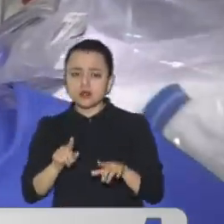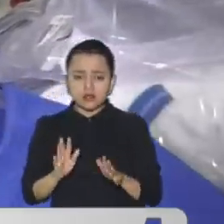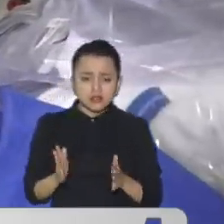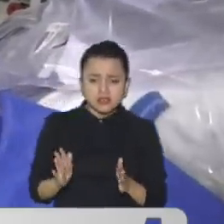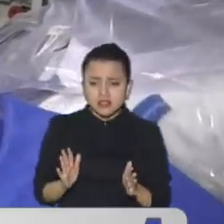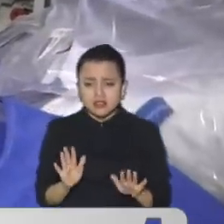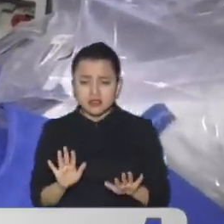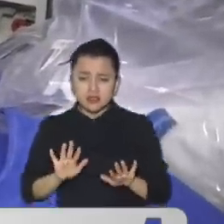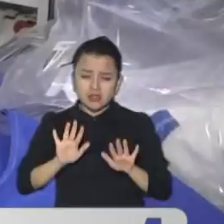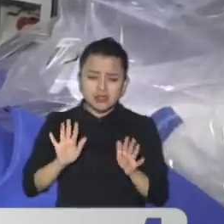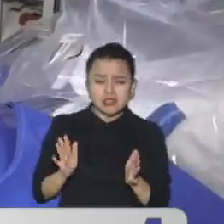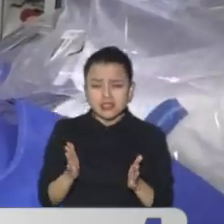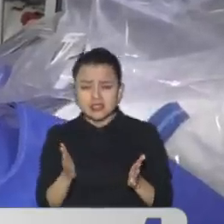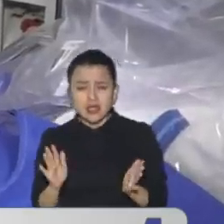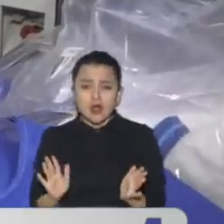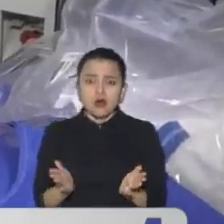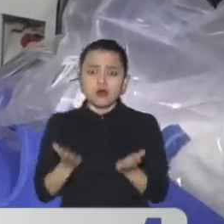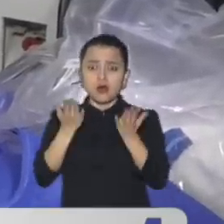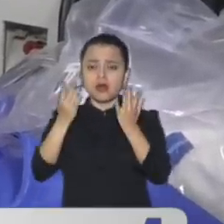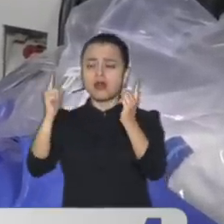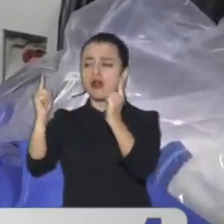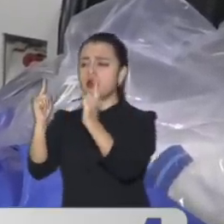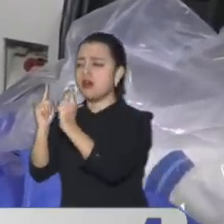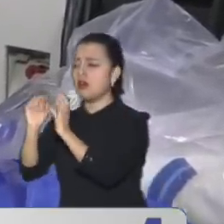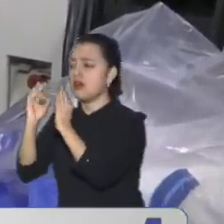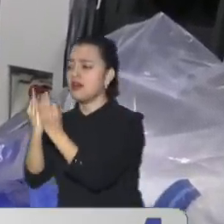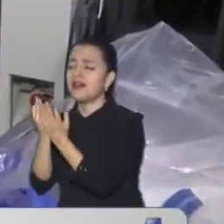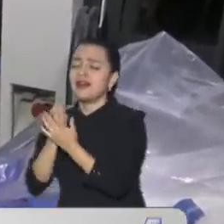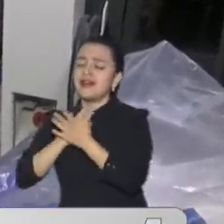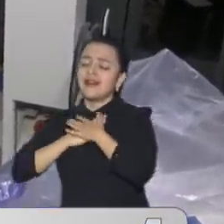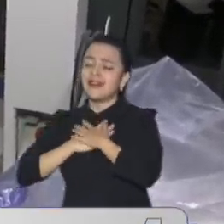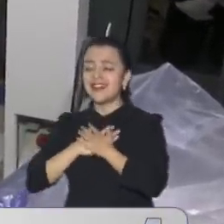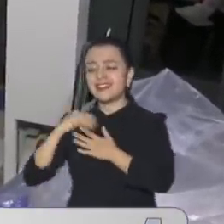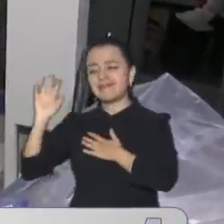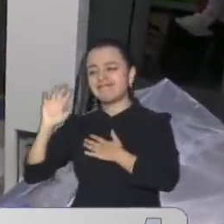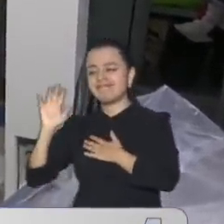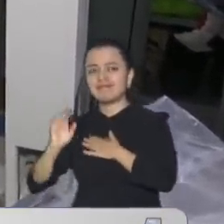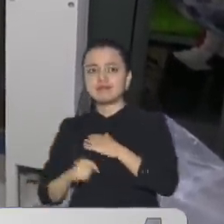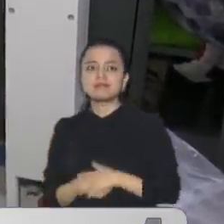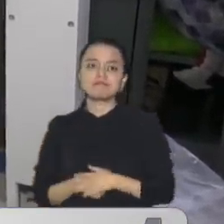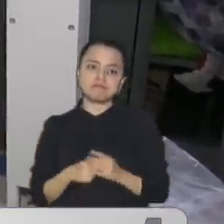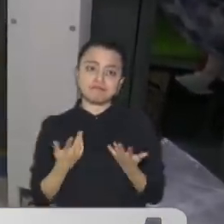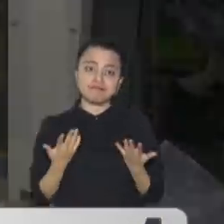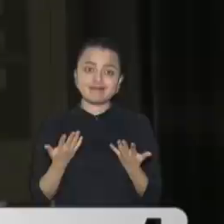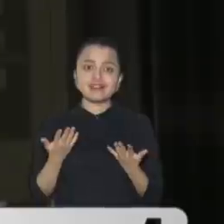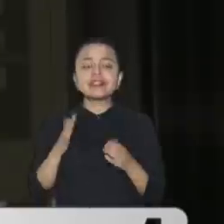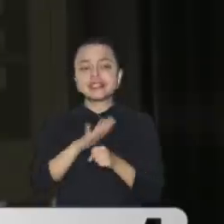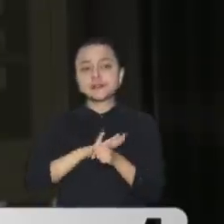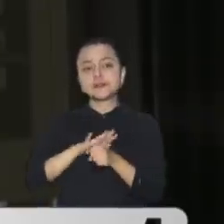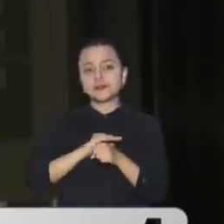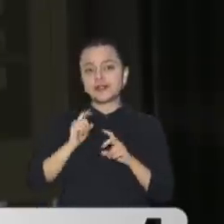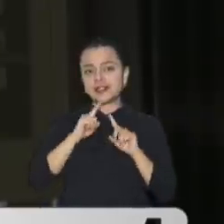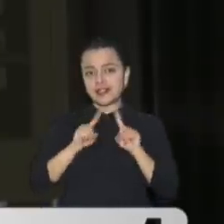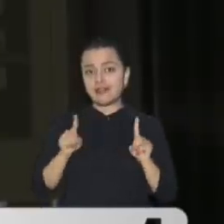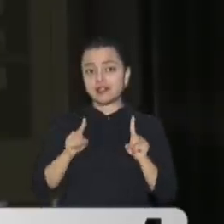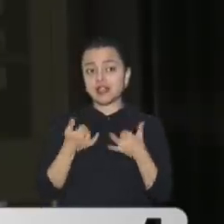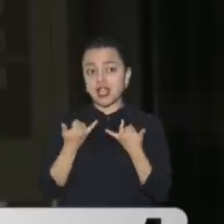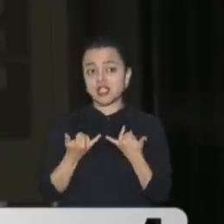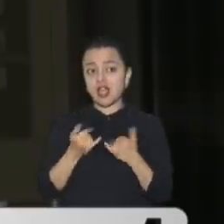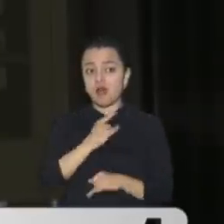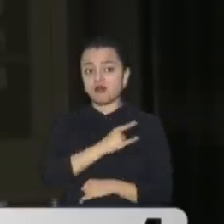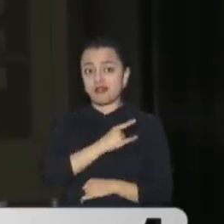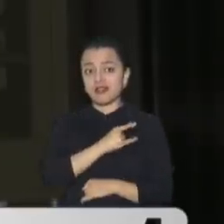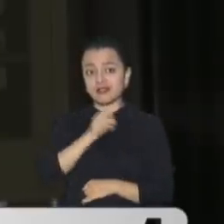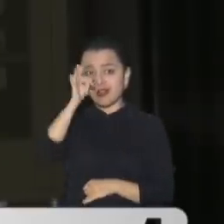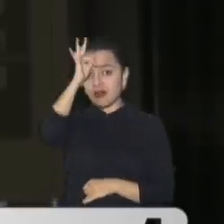visto reencontrarse con sus familiares. Ese hospital cuenta con una ocupación de camas UCI de un 100%, sin